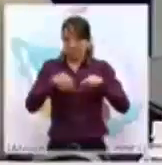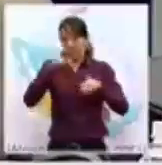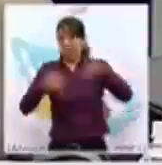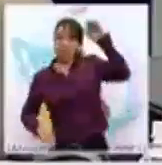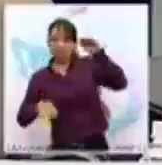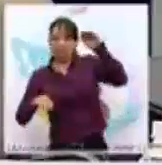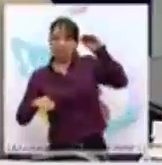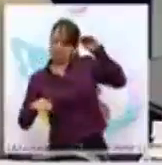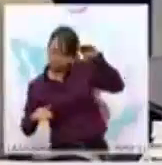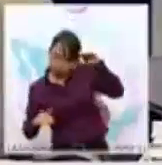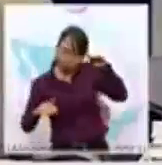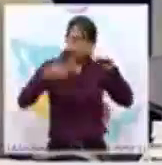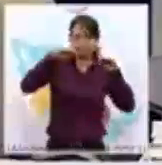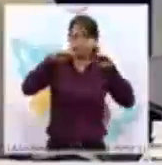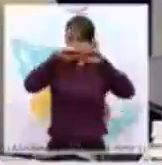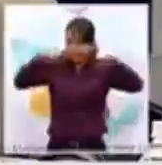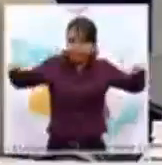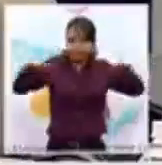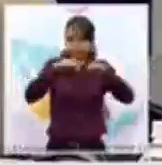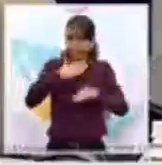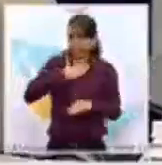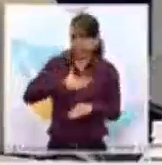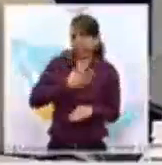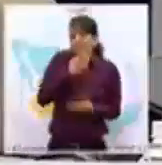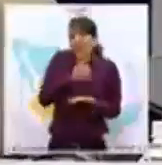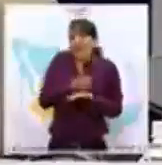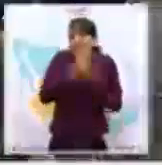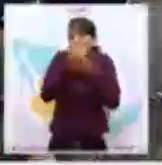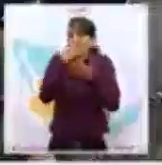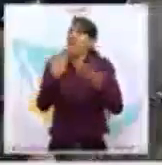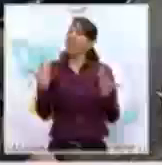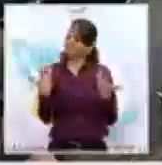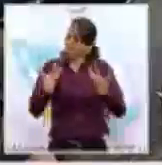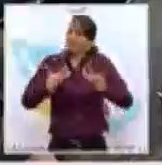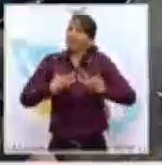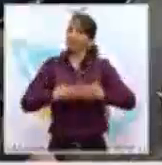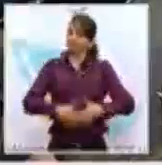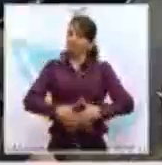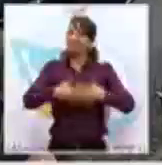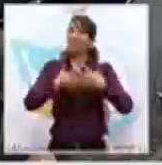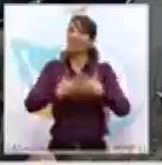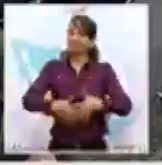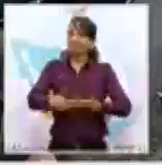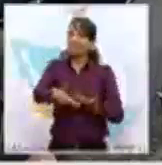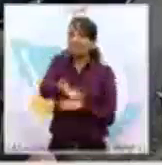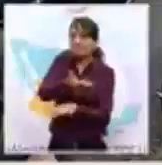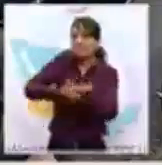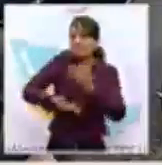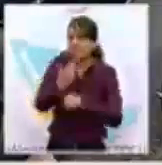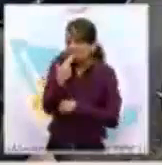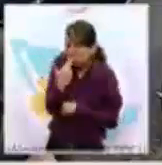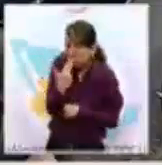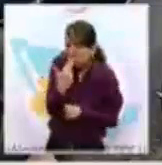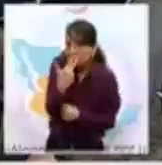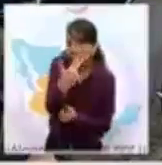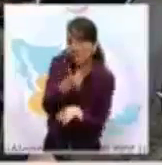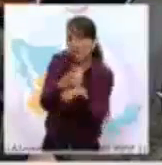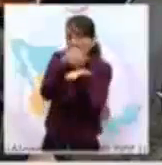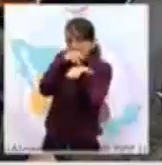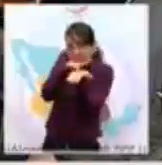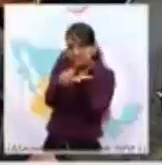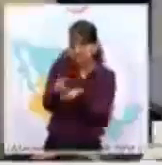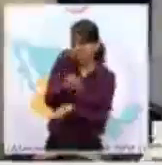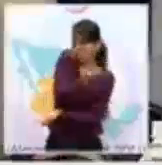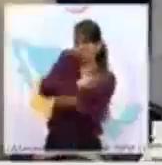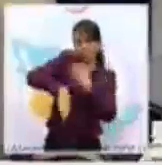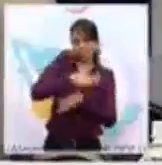a sociedades cada vez más cohesionadas, ¿no?, en sus ámbitos sociales. Es decir, este es un punto que sin duda